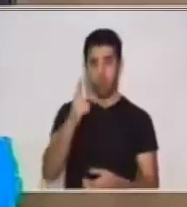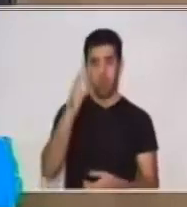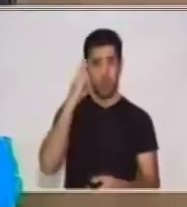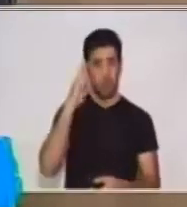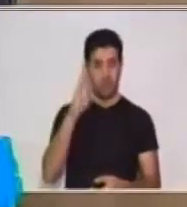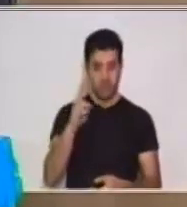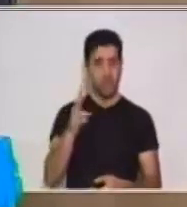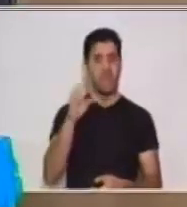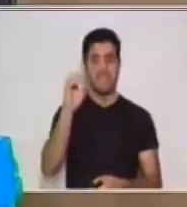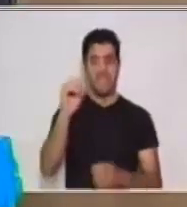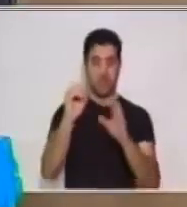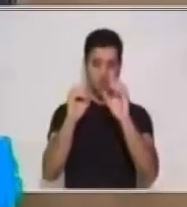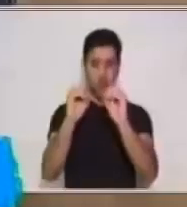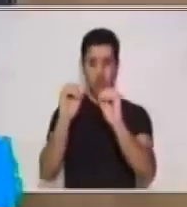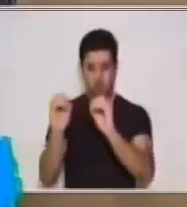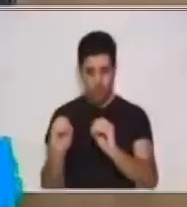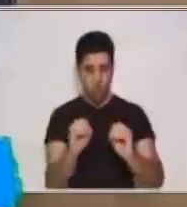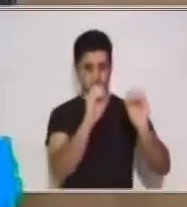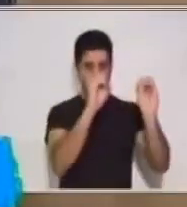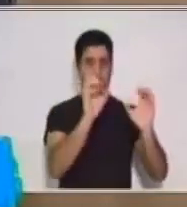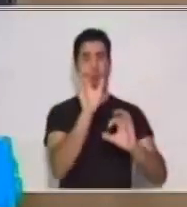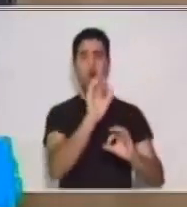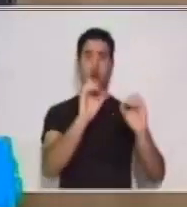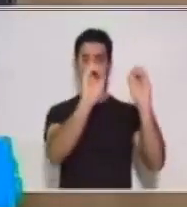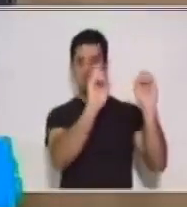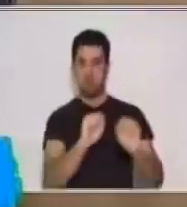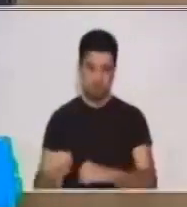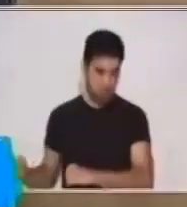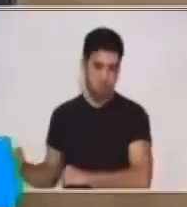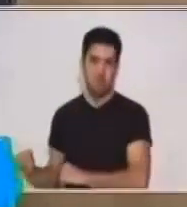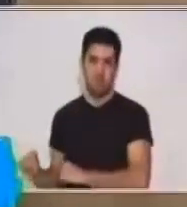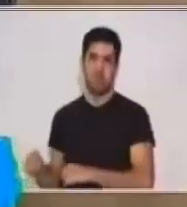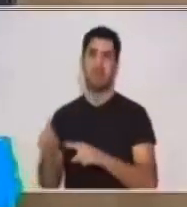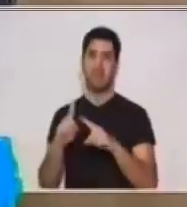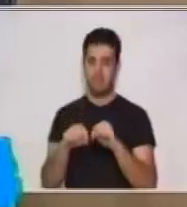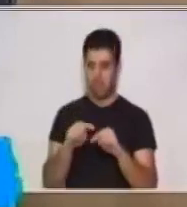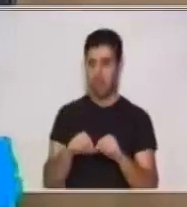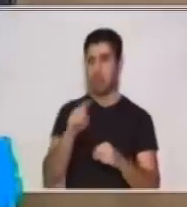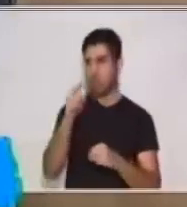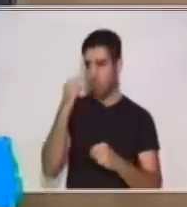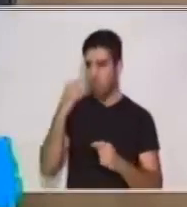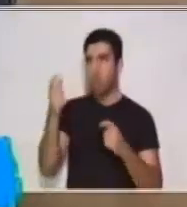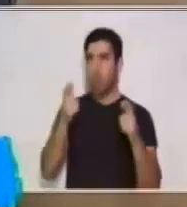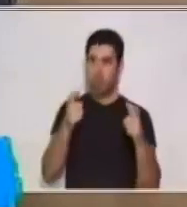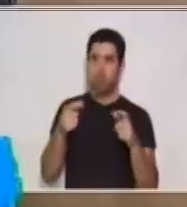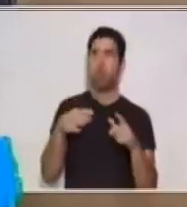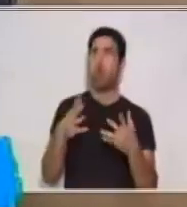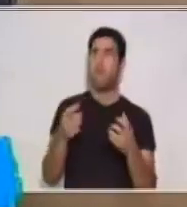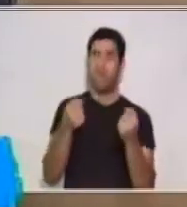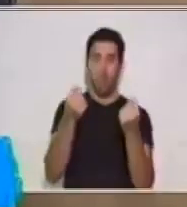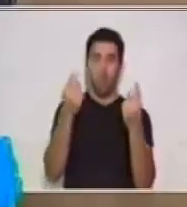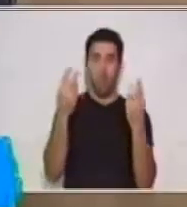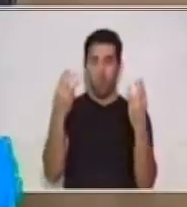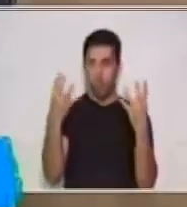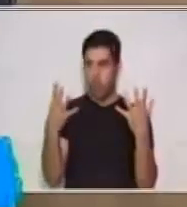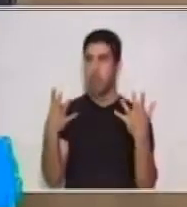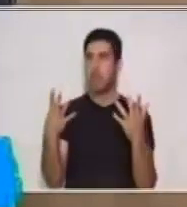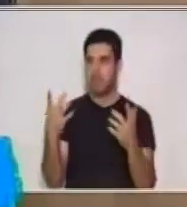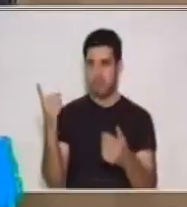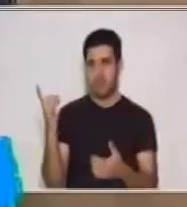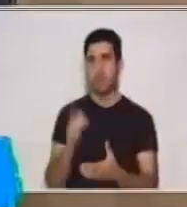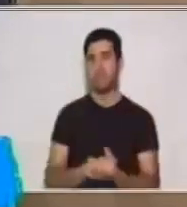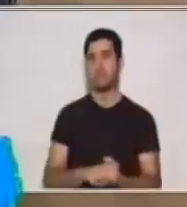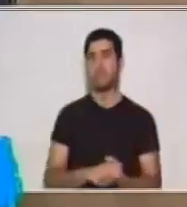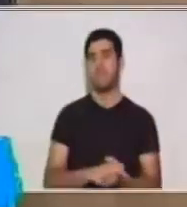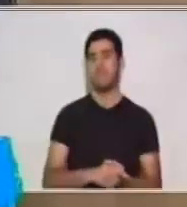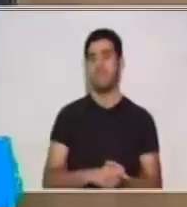estoy multiplicando. Entonces, cuando multiplico por la unidad de seguida de ceros a un decimal, cuento cuántos ceros son y ese es el número